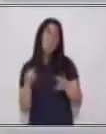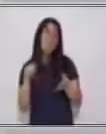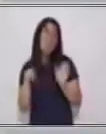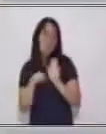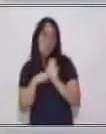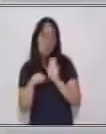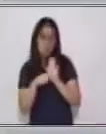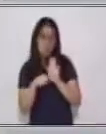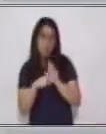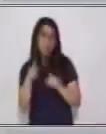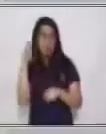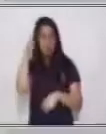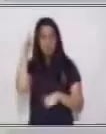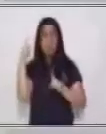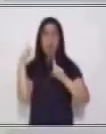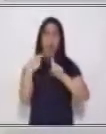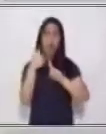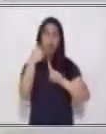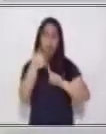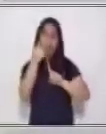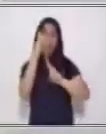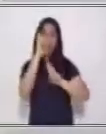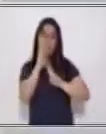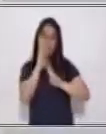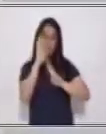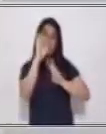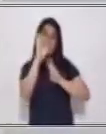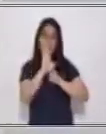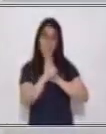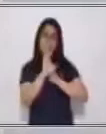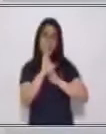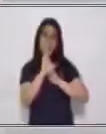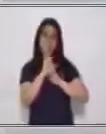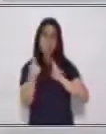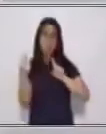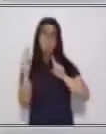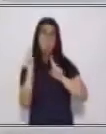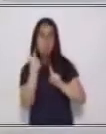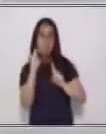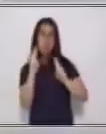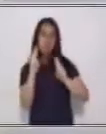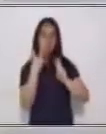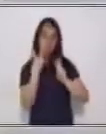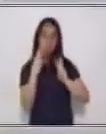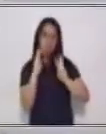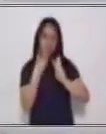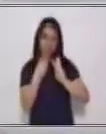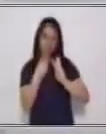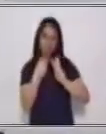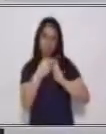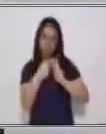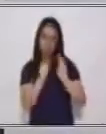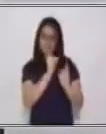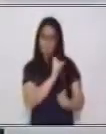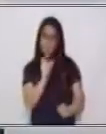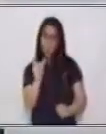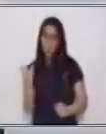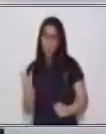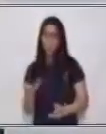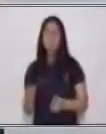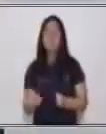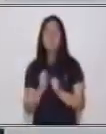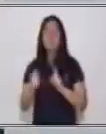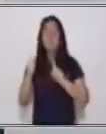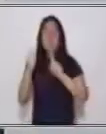hipérbola. ¿Sí? Entonces, la hipérbola se da a conocer si los